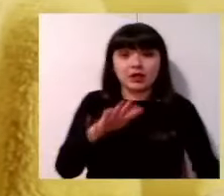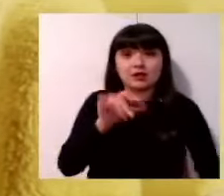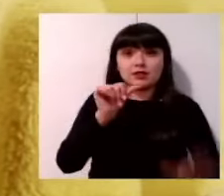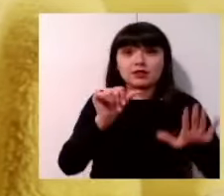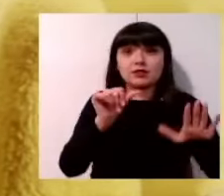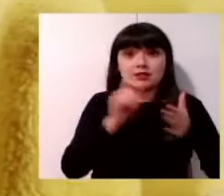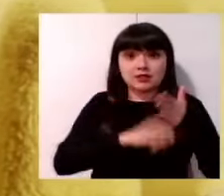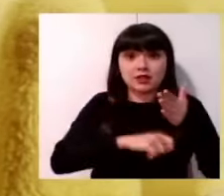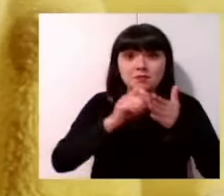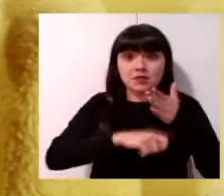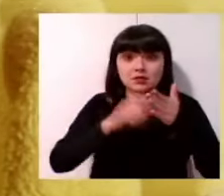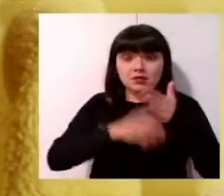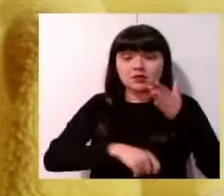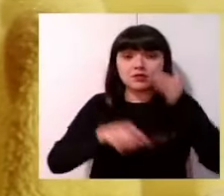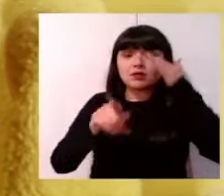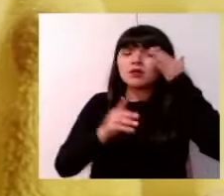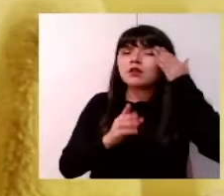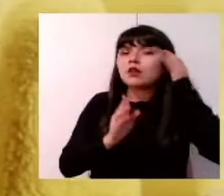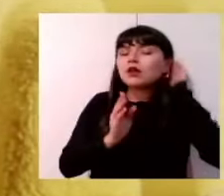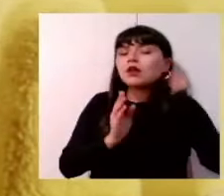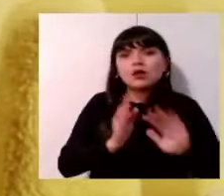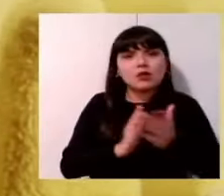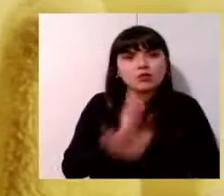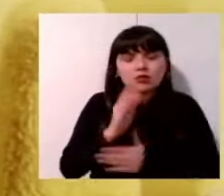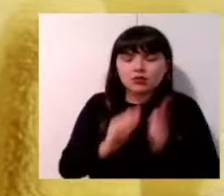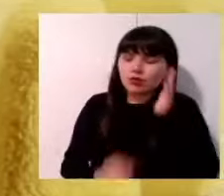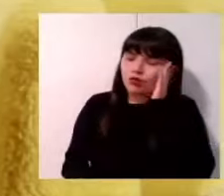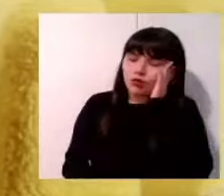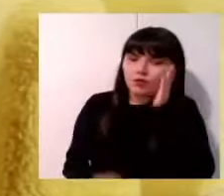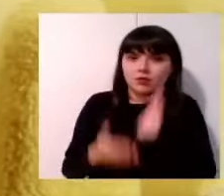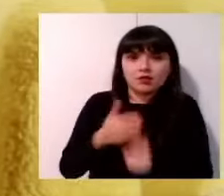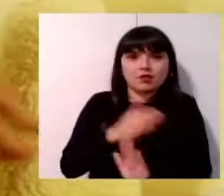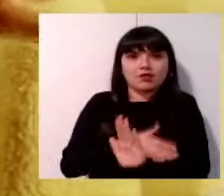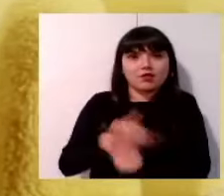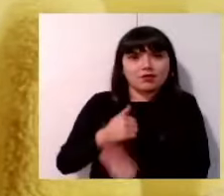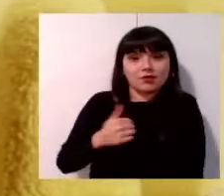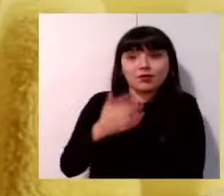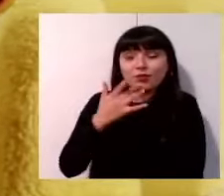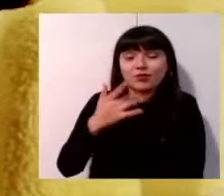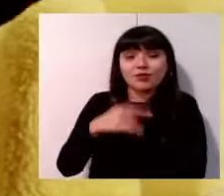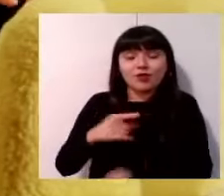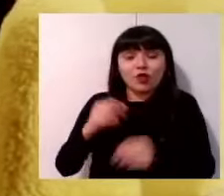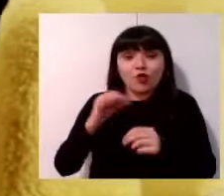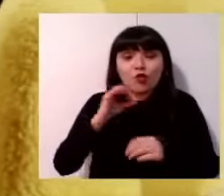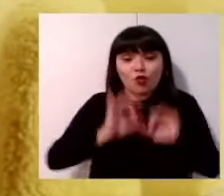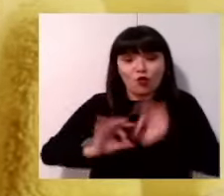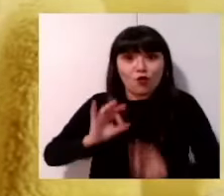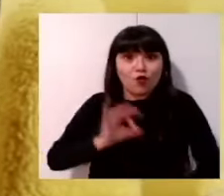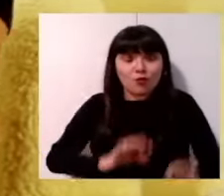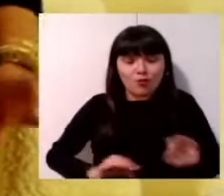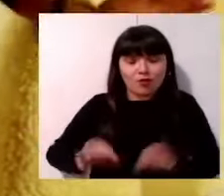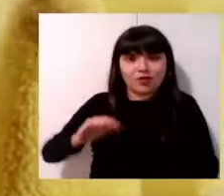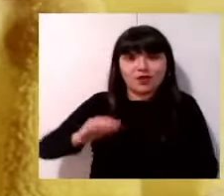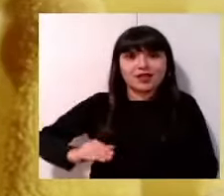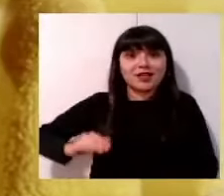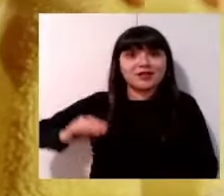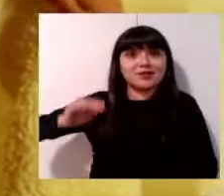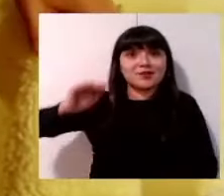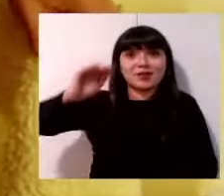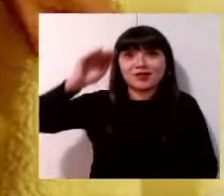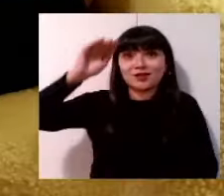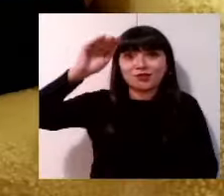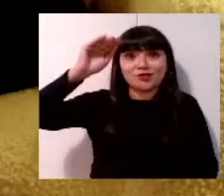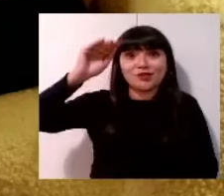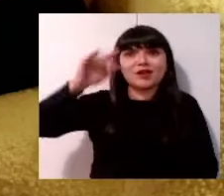como temprano a las 8, porque además a las 8 de la noche es la hormona del crecimiento que lo hace crecer, y uno no se entera muchas veces de esas cosas hasta que ya se dio cuenta que el hijo estaba